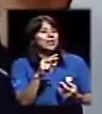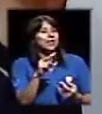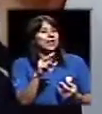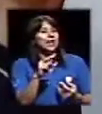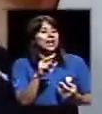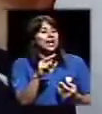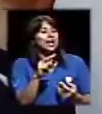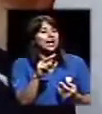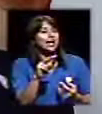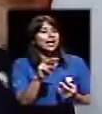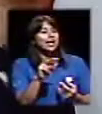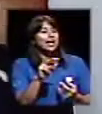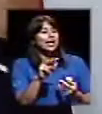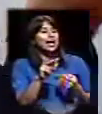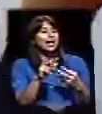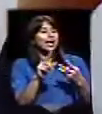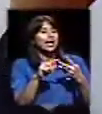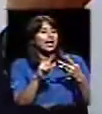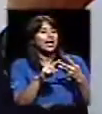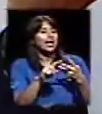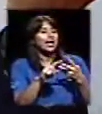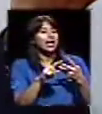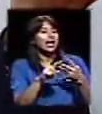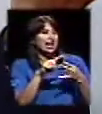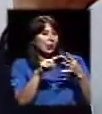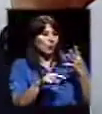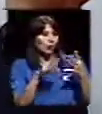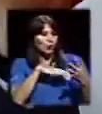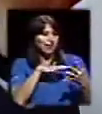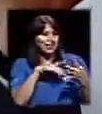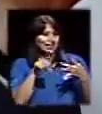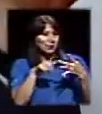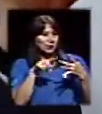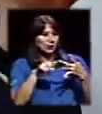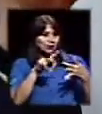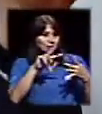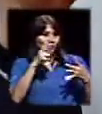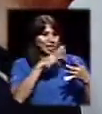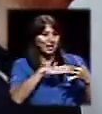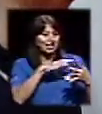cuatro características, pero la segunda es inflación de 4%.